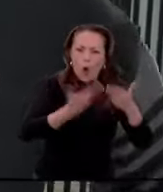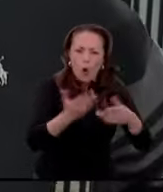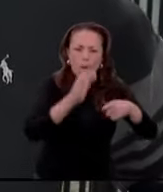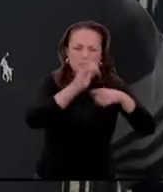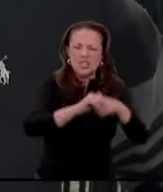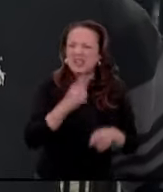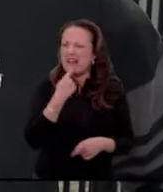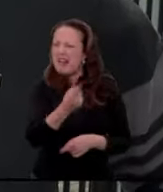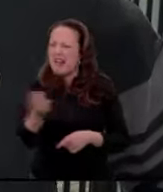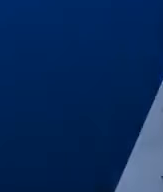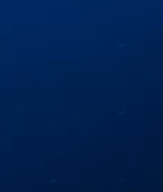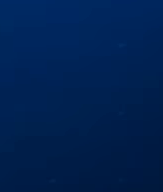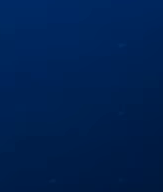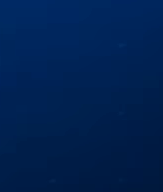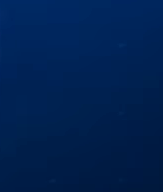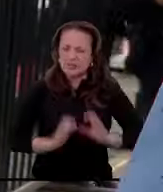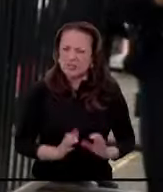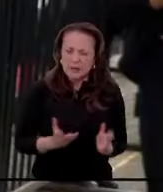ciudadanos?